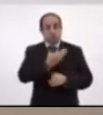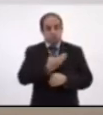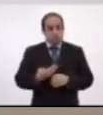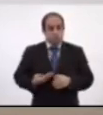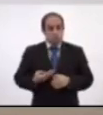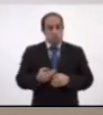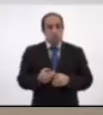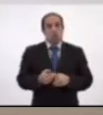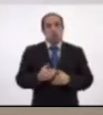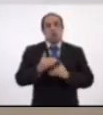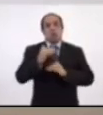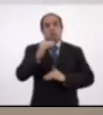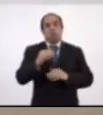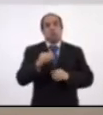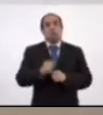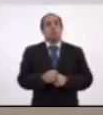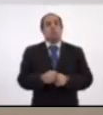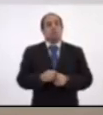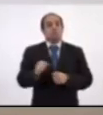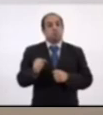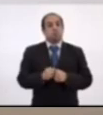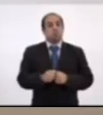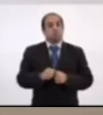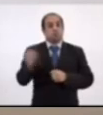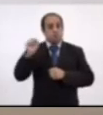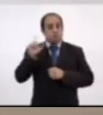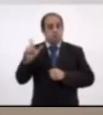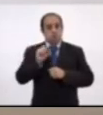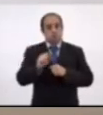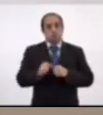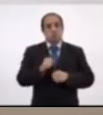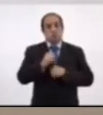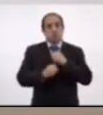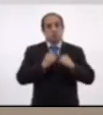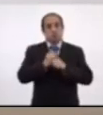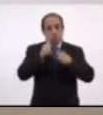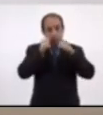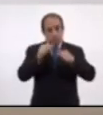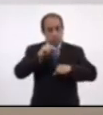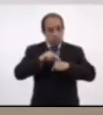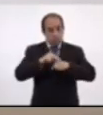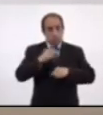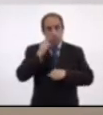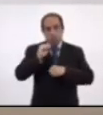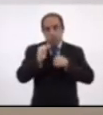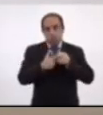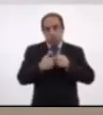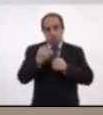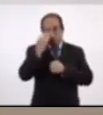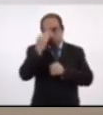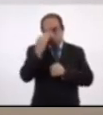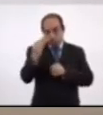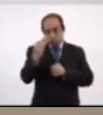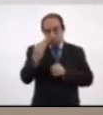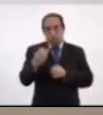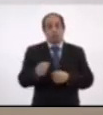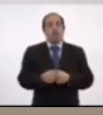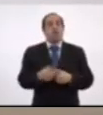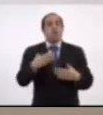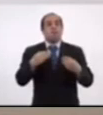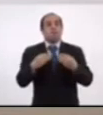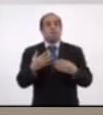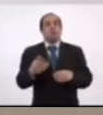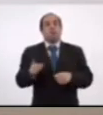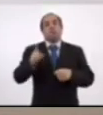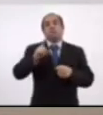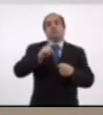calidad y la oportunidad de la atención médica, es algo que lleva mucho tiempo. La pandemia le sumó un